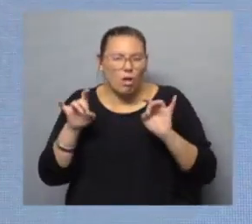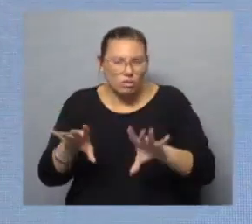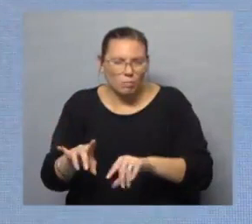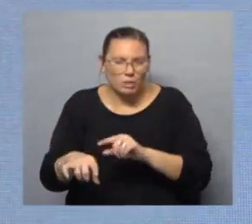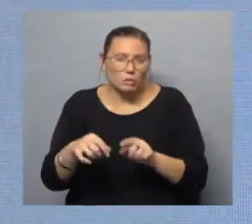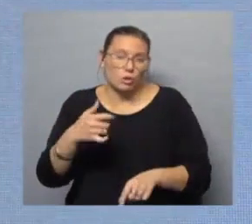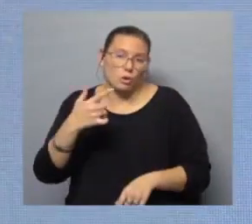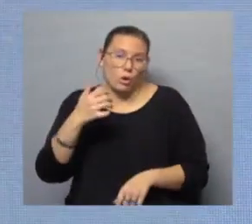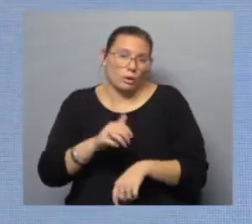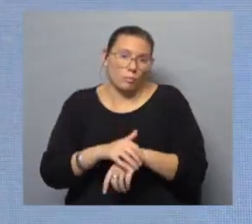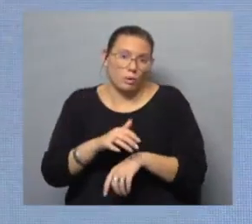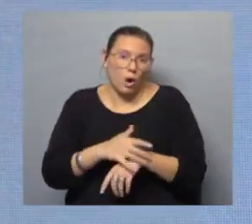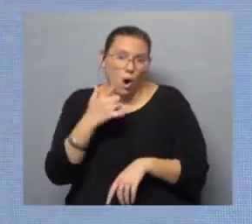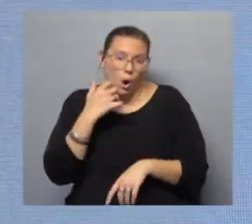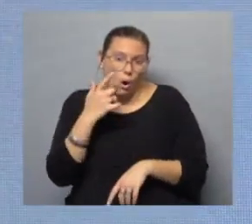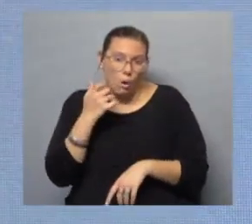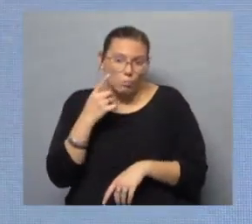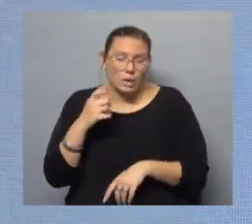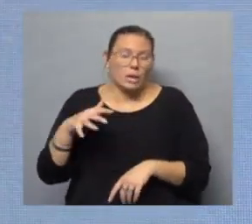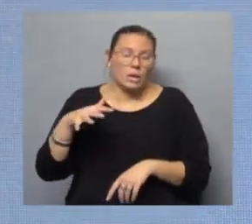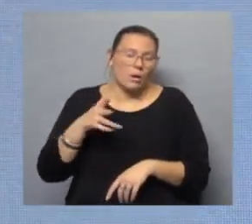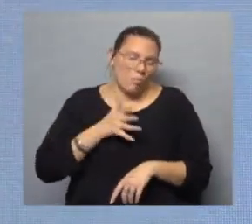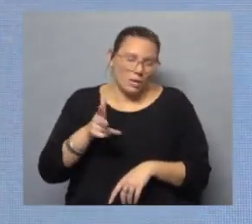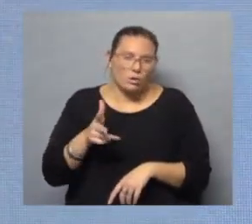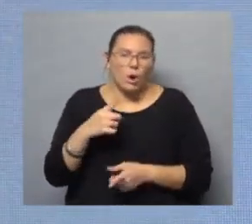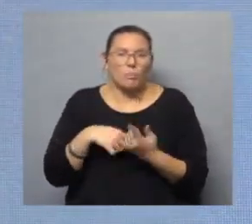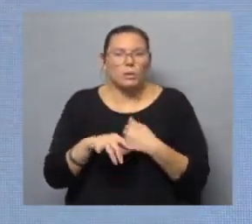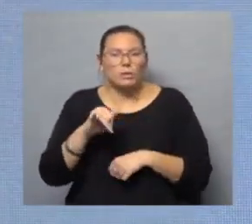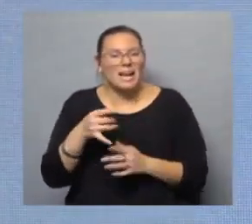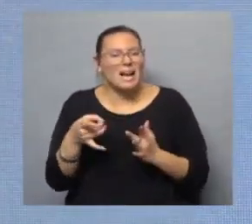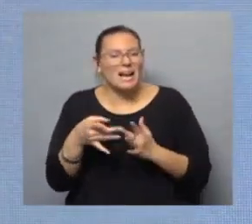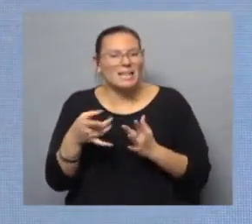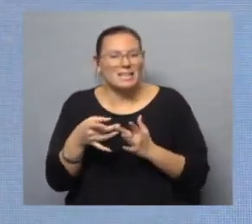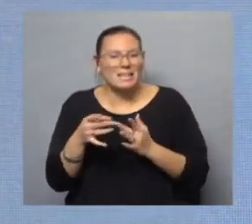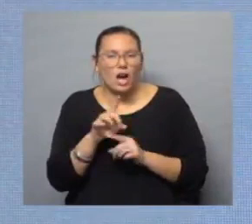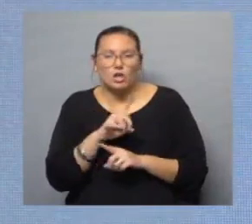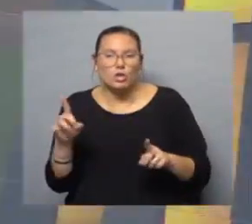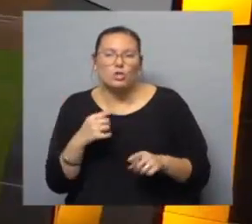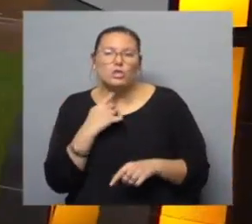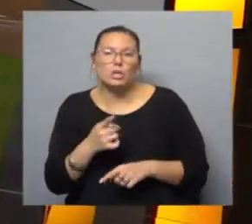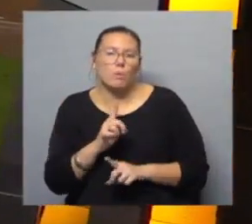el ser humano, por las actividades humanas en superficie, pero tenemos una calidad que la hace no apta para